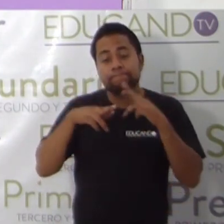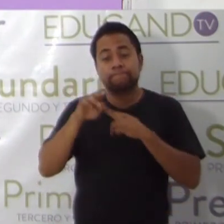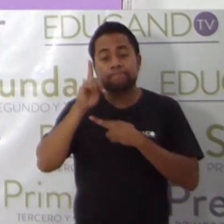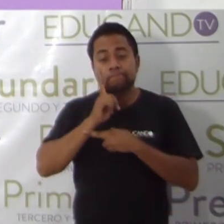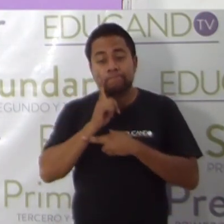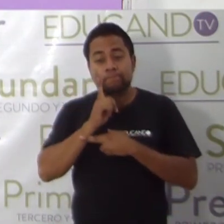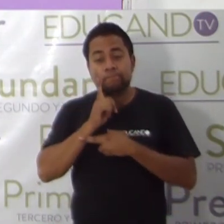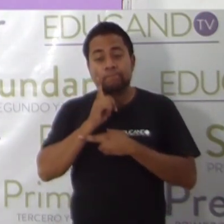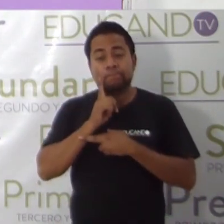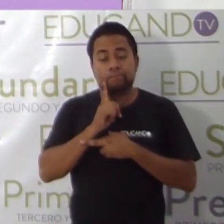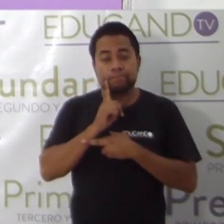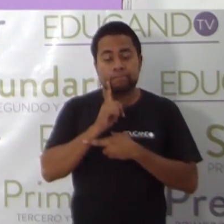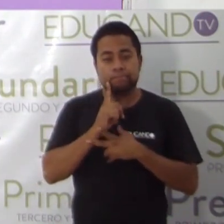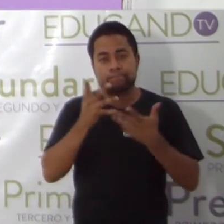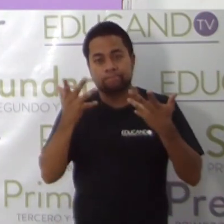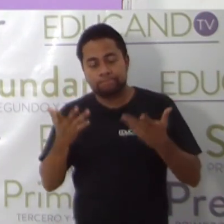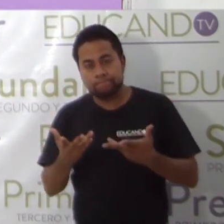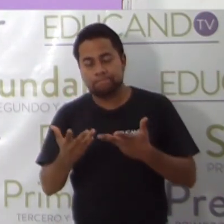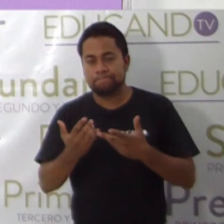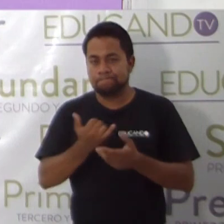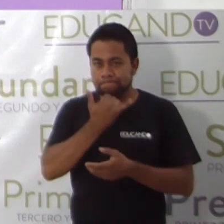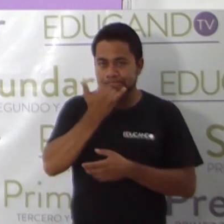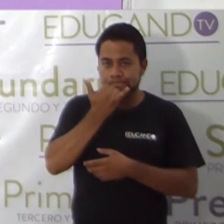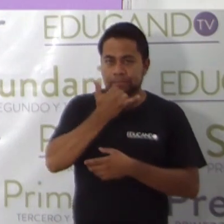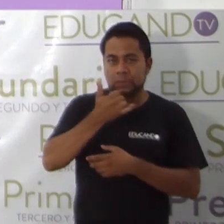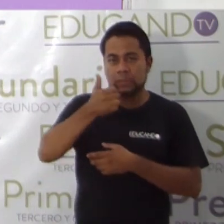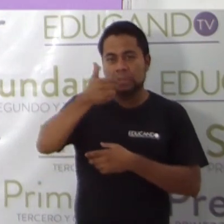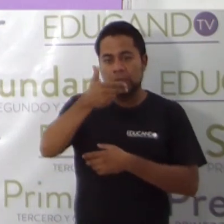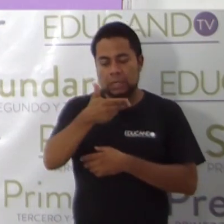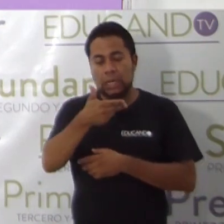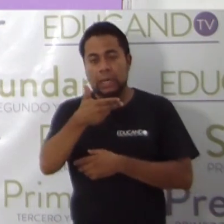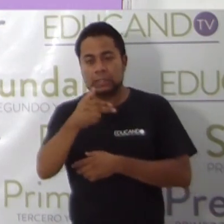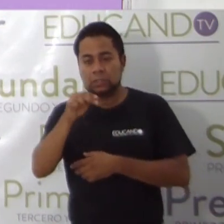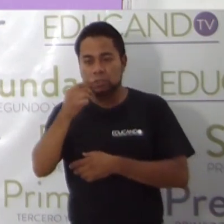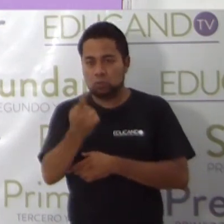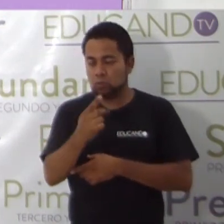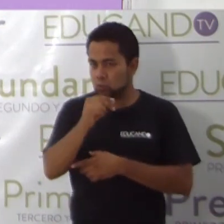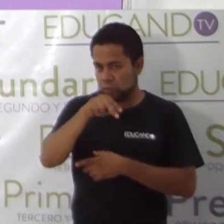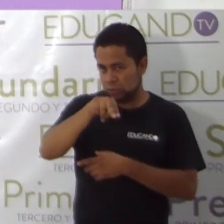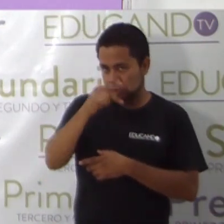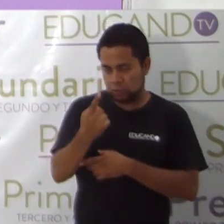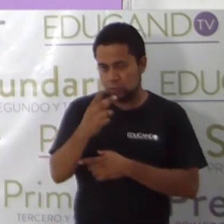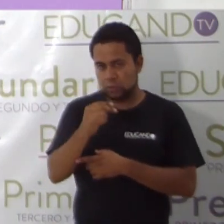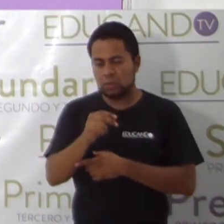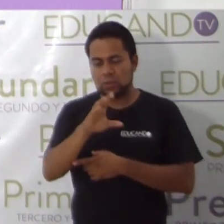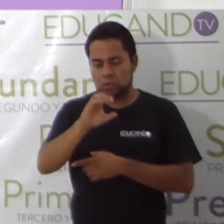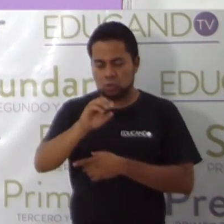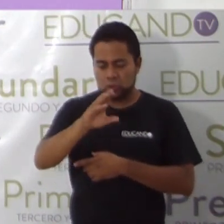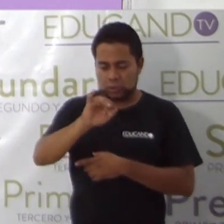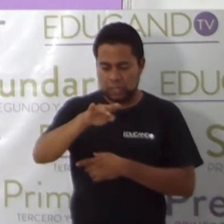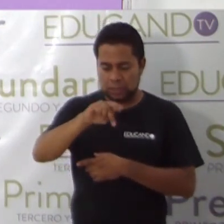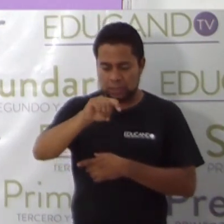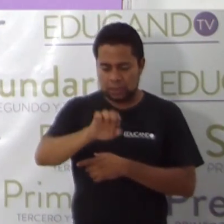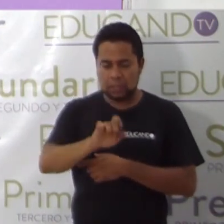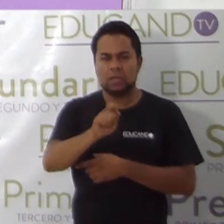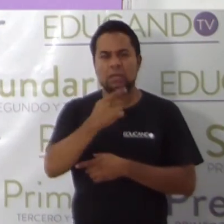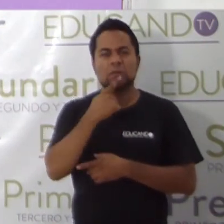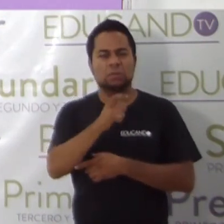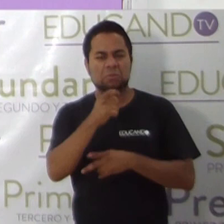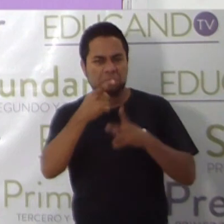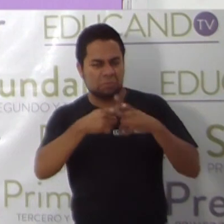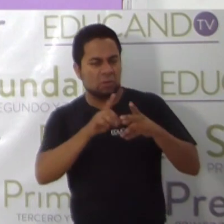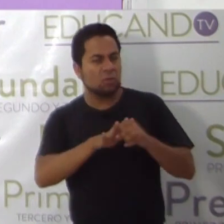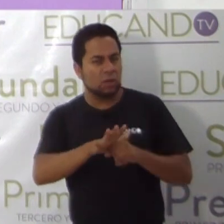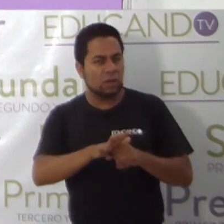por H1, no N1, ¿ok? Entonces leemos de nuevo, es el cociente. Cuando hablamos de cociente, ¿de qué operación hablamos?